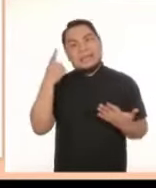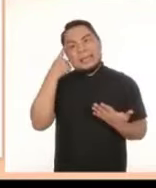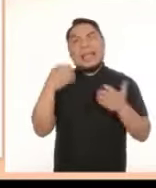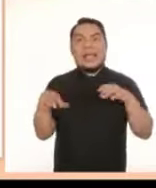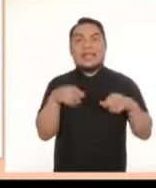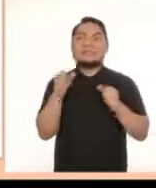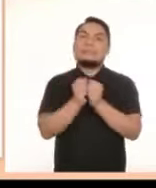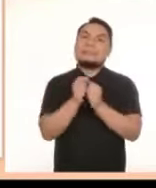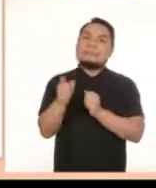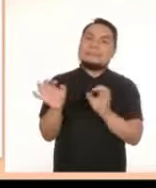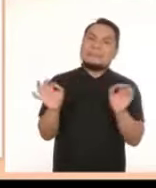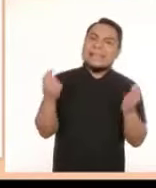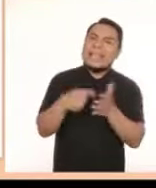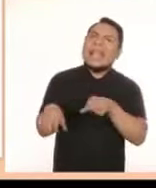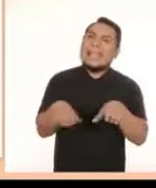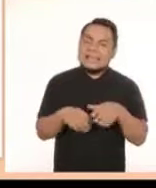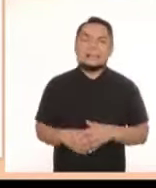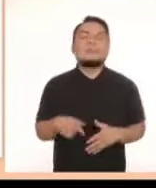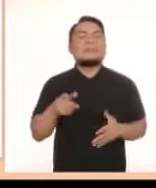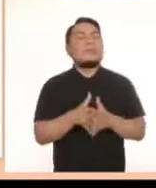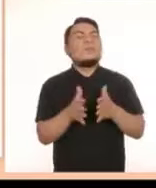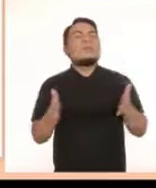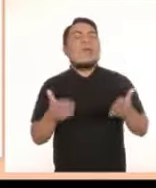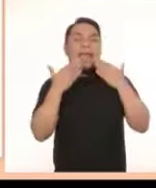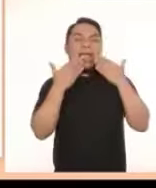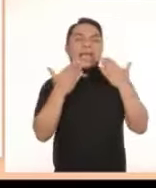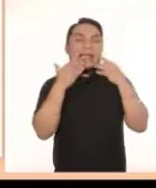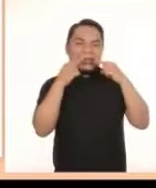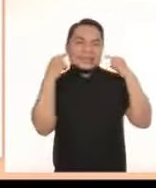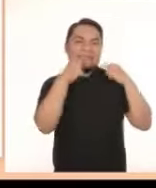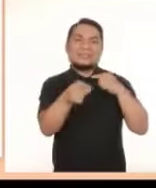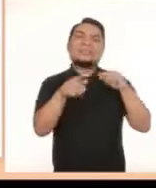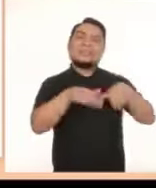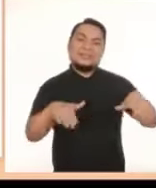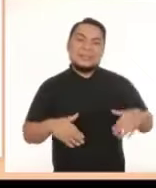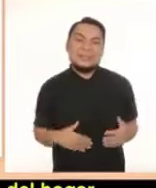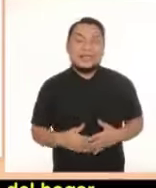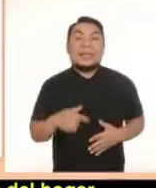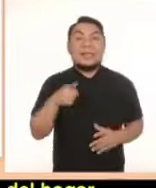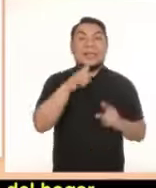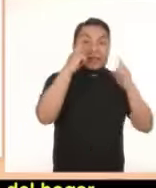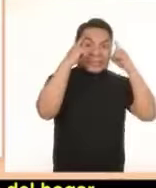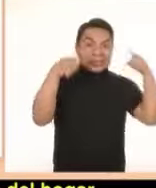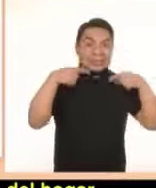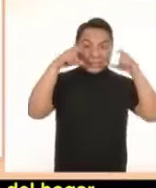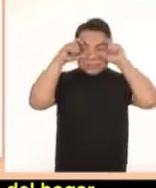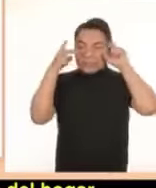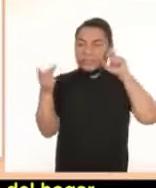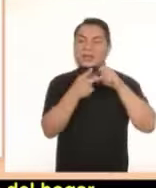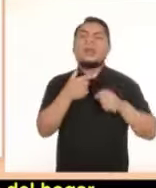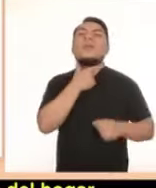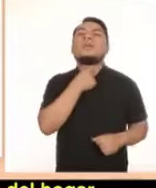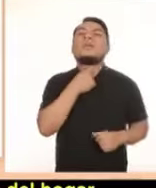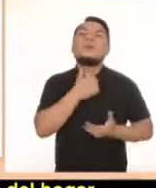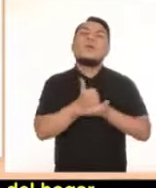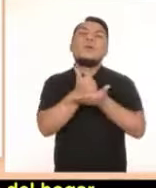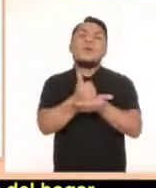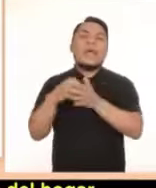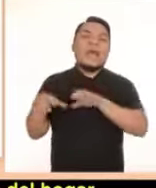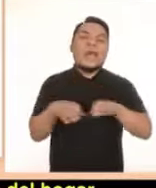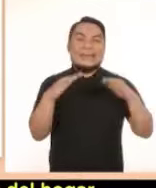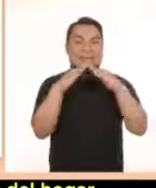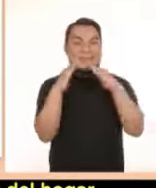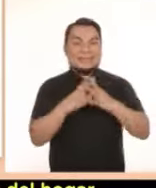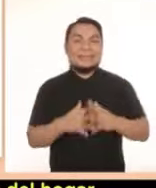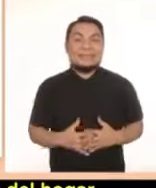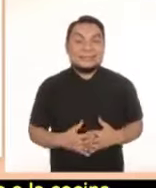sé qué haría sin ustedes. Sonríe agradecida con los niños. A Tito y Tita les encanta ayudar en las